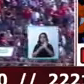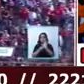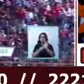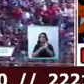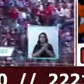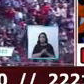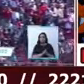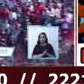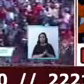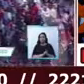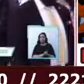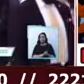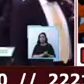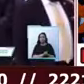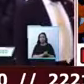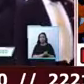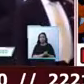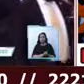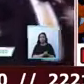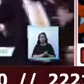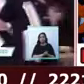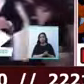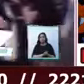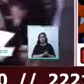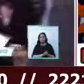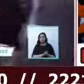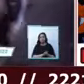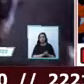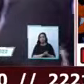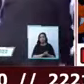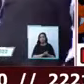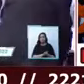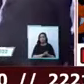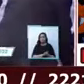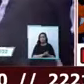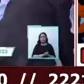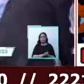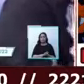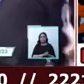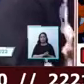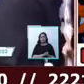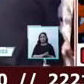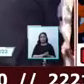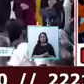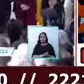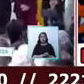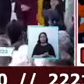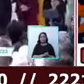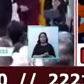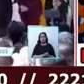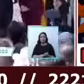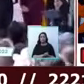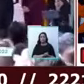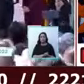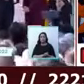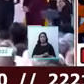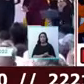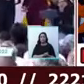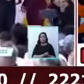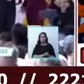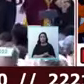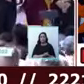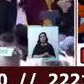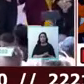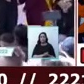José, ¿cómo está? Gusto saludarlo, adelante, díganos. Saliendo de trabajar y escuchando Cuarto